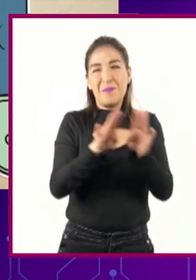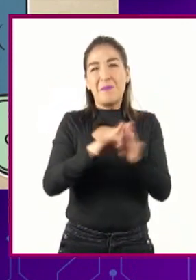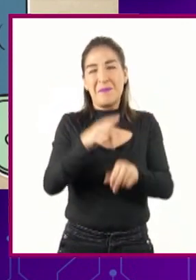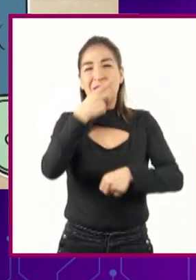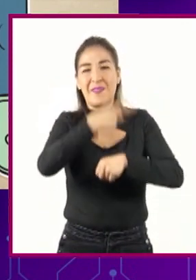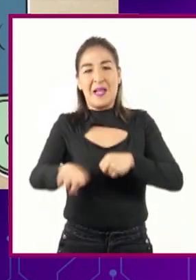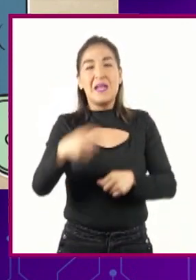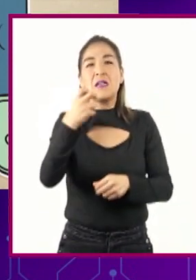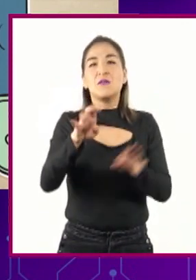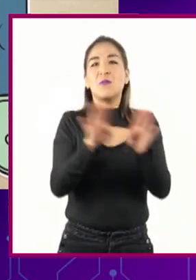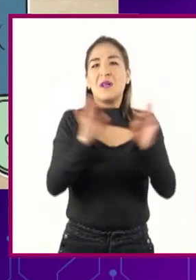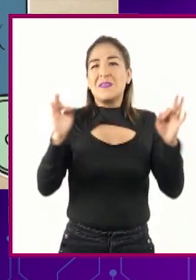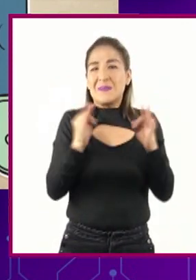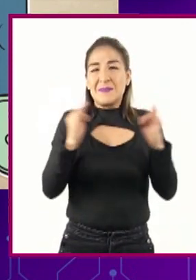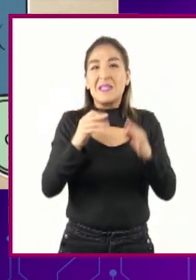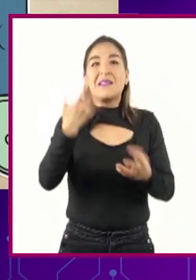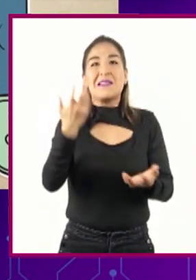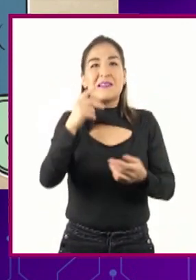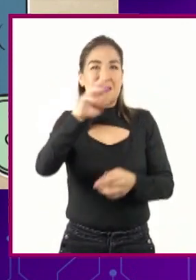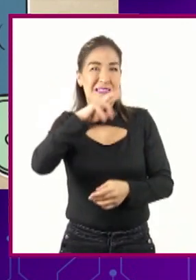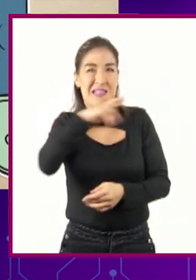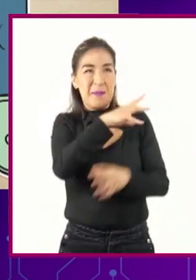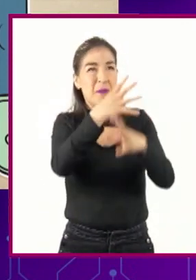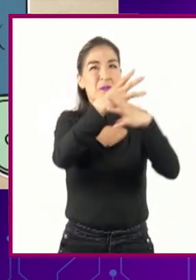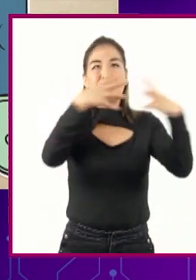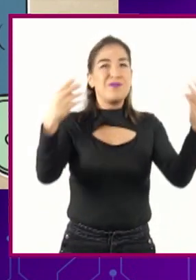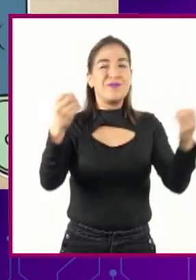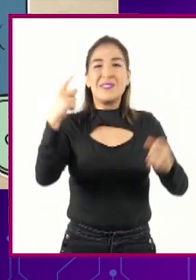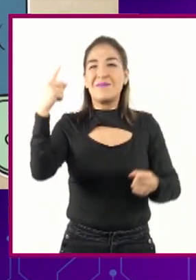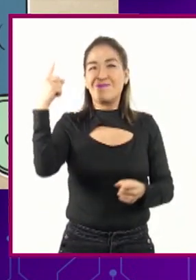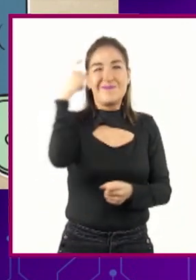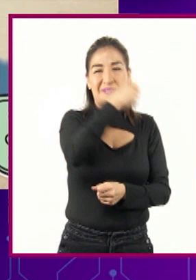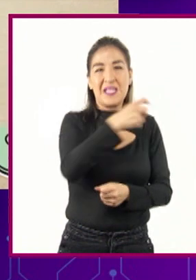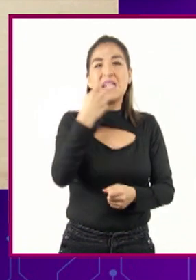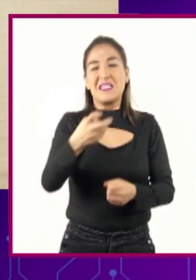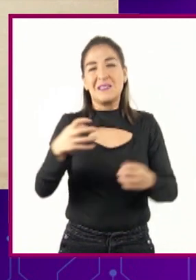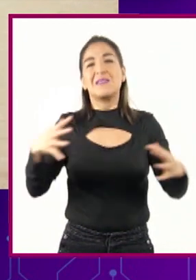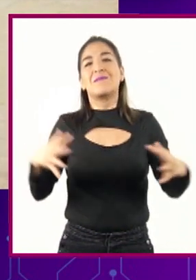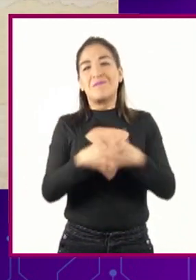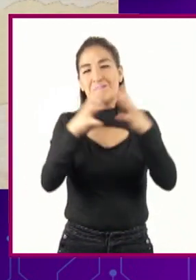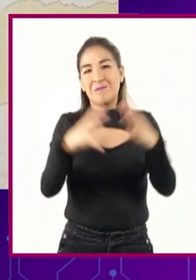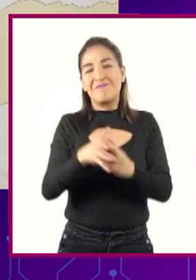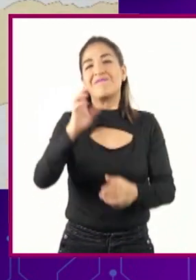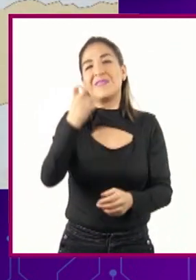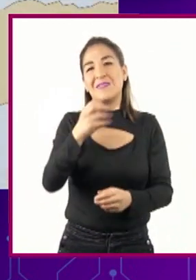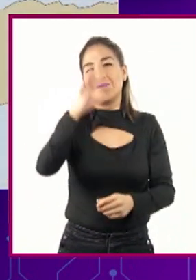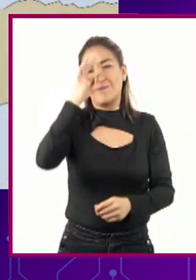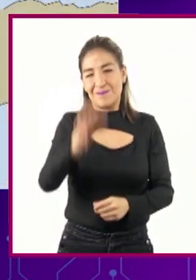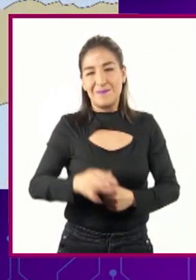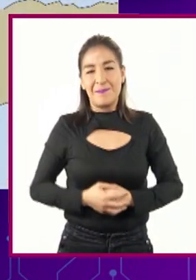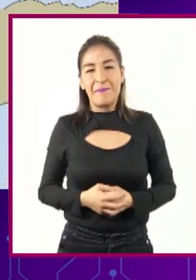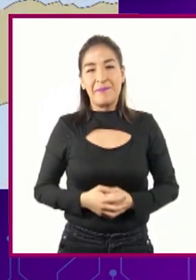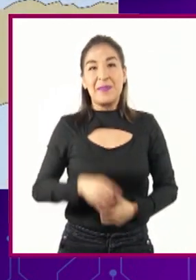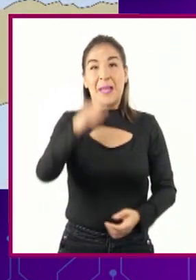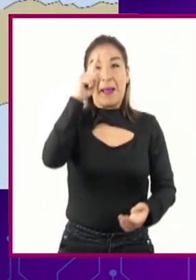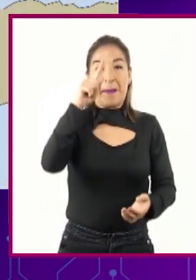temperaturas impidieron que el gas se vaporizara y el ataque fracasó. Fue hasta 1915,